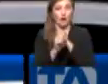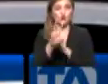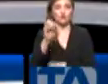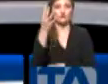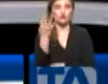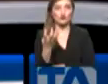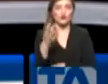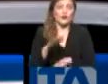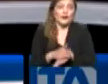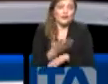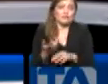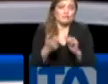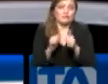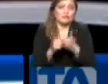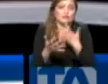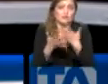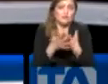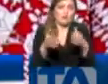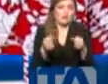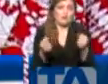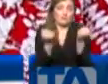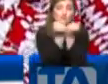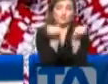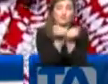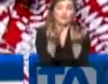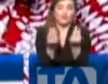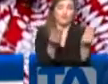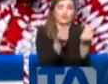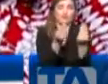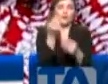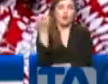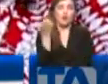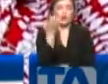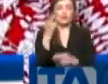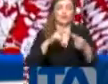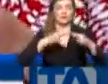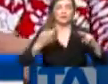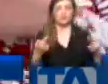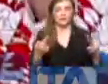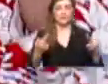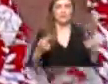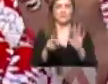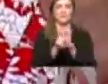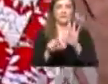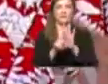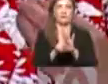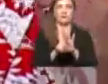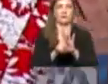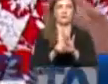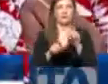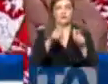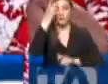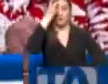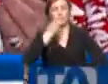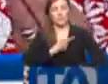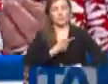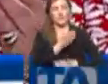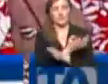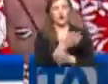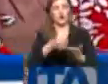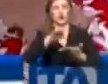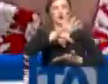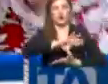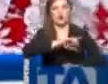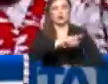cuales hoy por hoy tenemos la cantidad de presos y el hacinamiento. Es emergente la reforma del COIP. Estos señores tomadores de decisiones de turno que